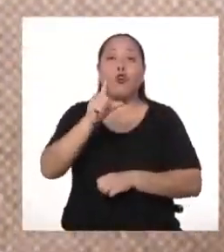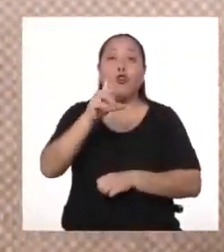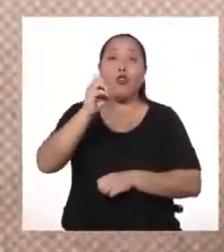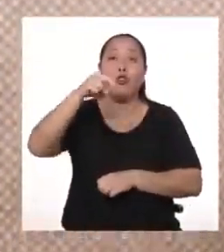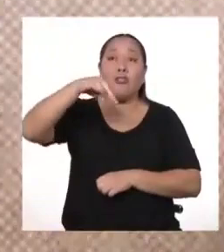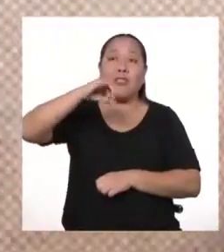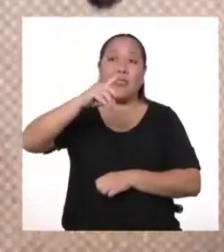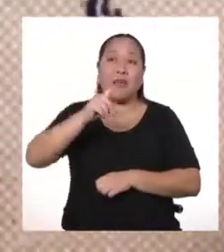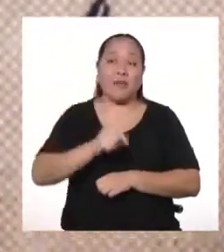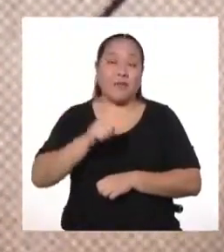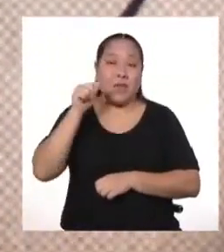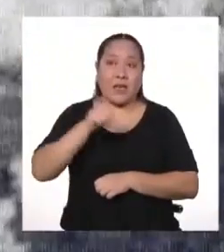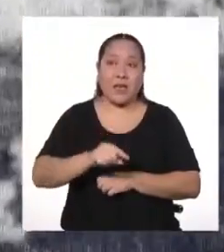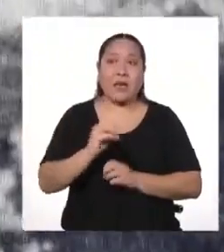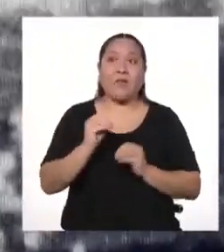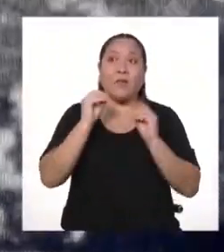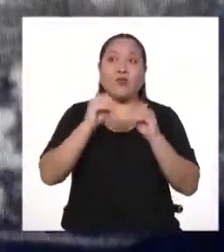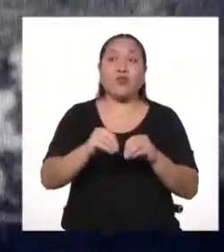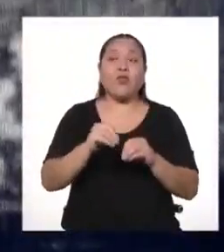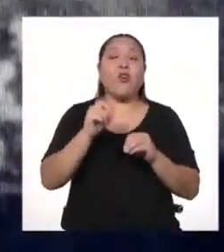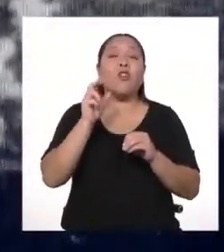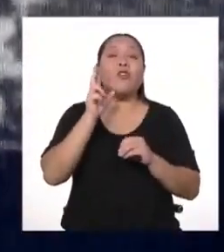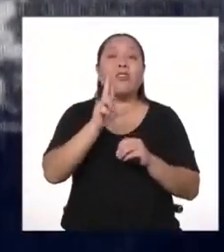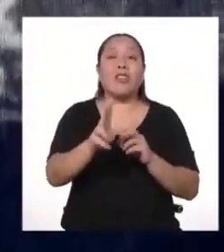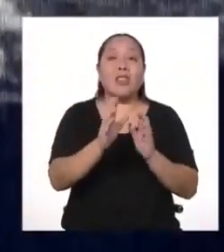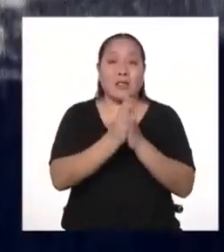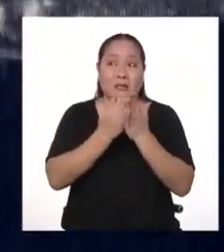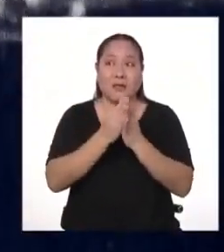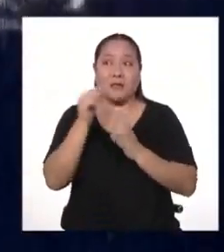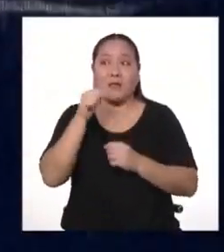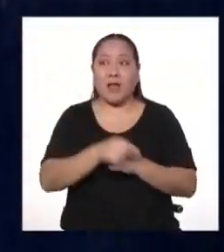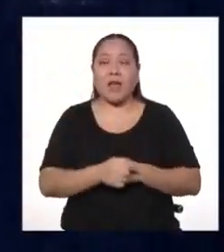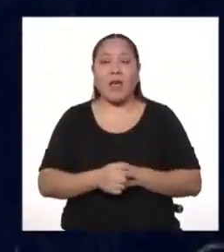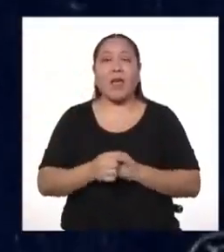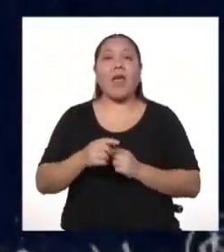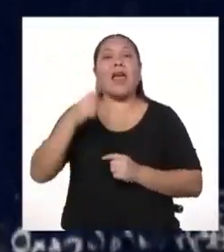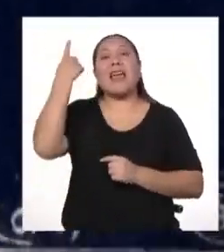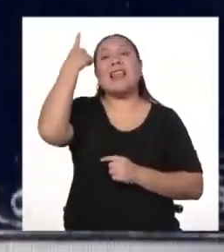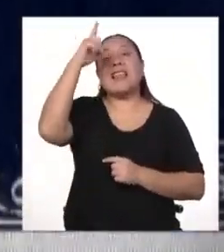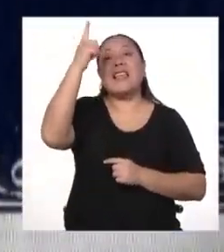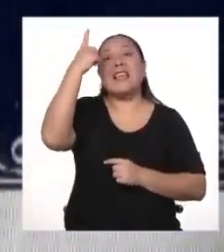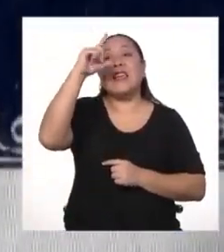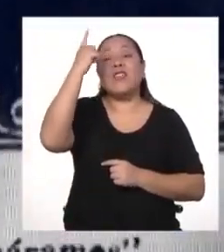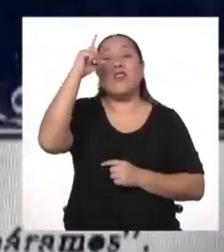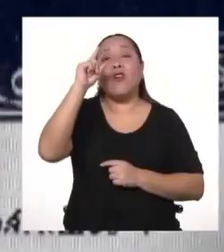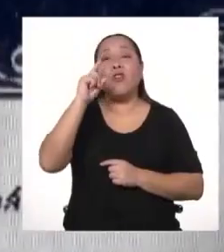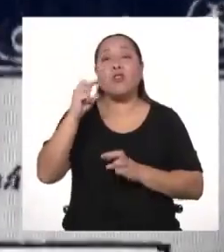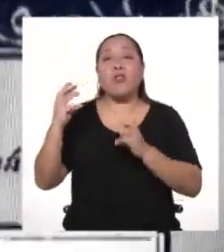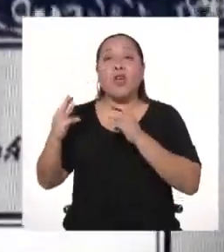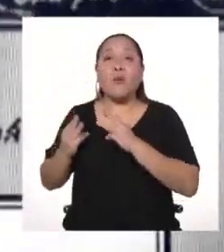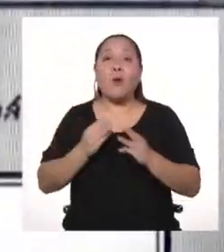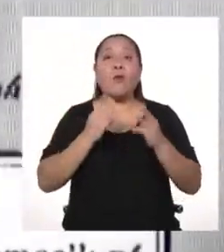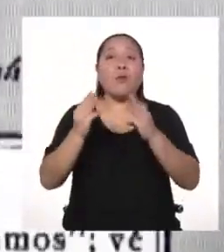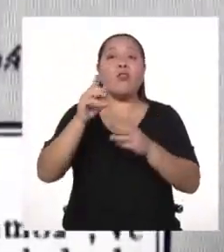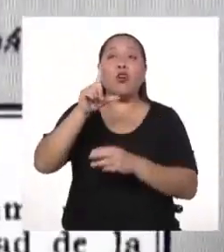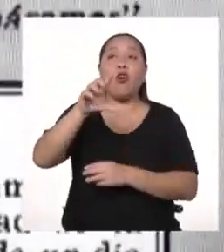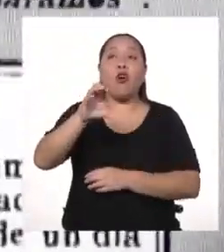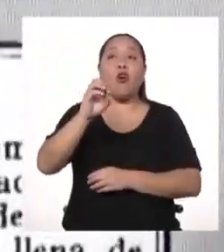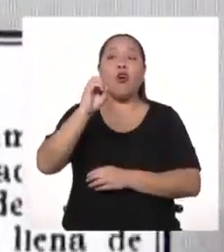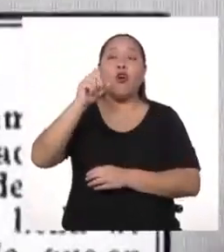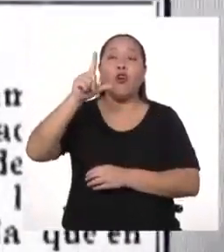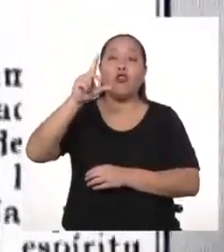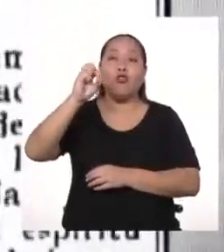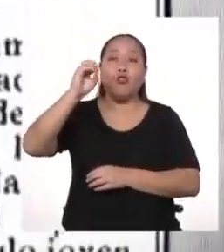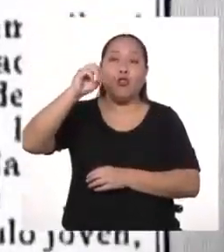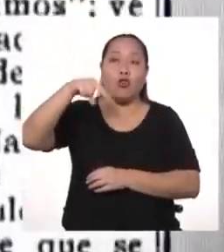números. Valdelomar encabezó el movimiento intelectual del mismo nombre Movimiento Colónida, que cohesionó